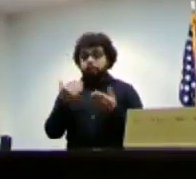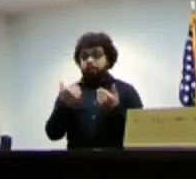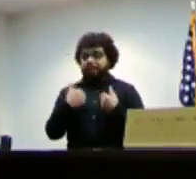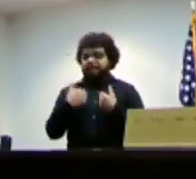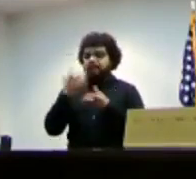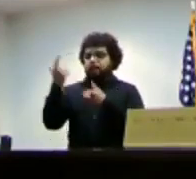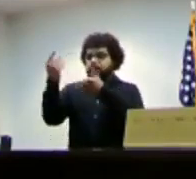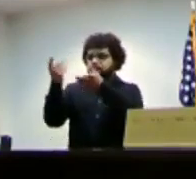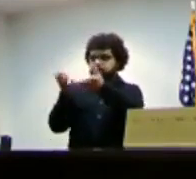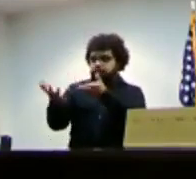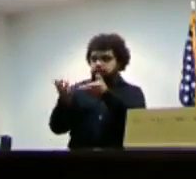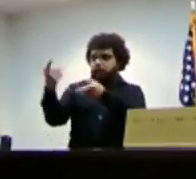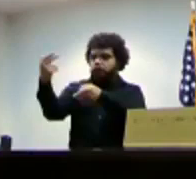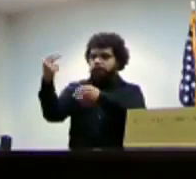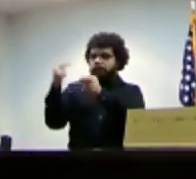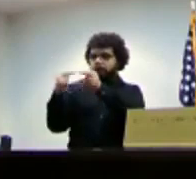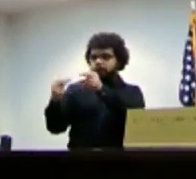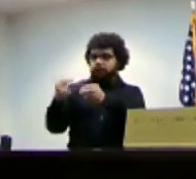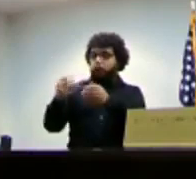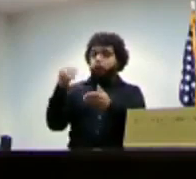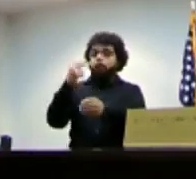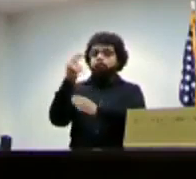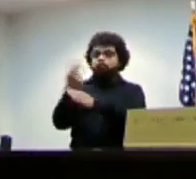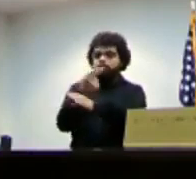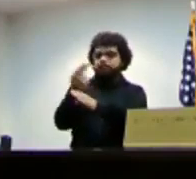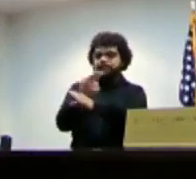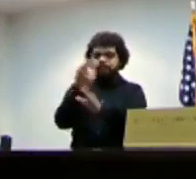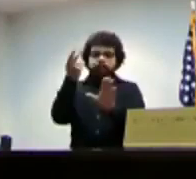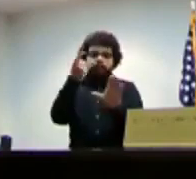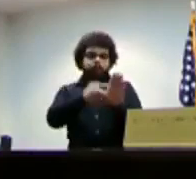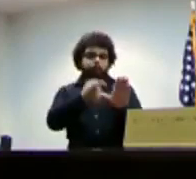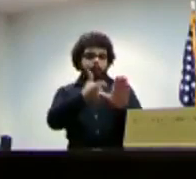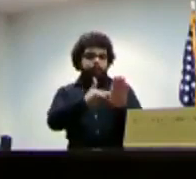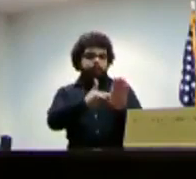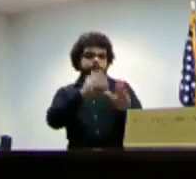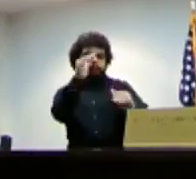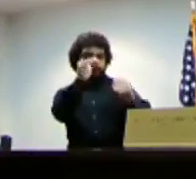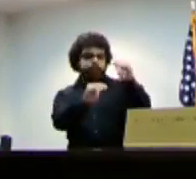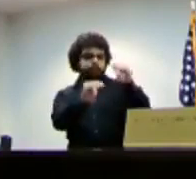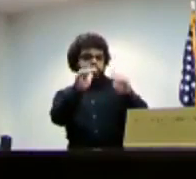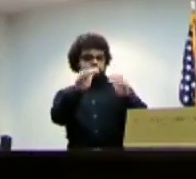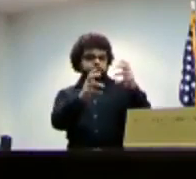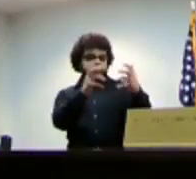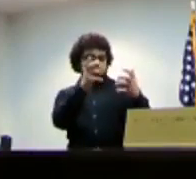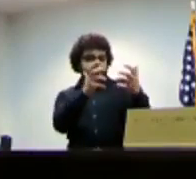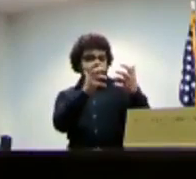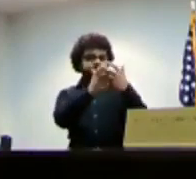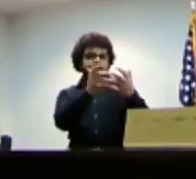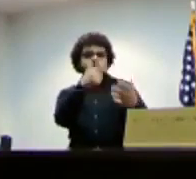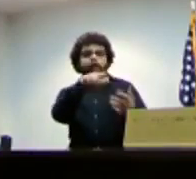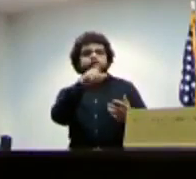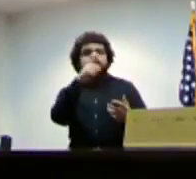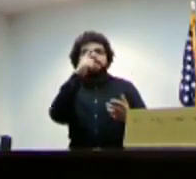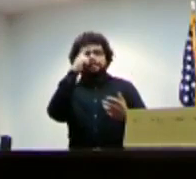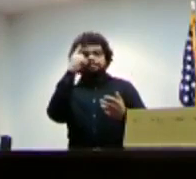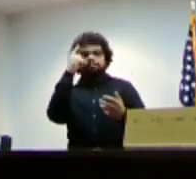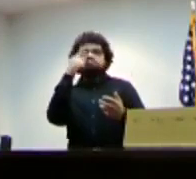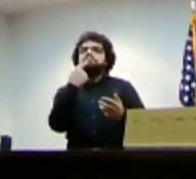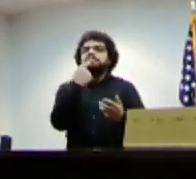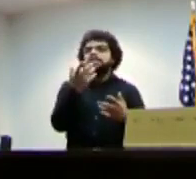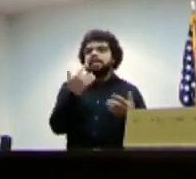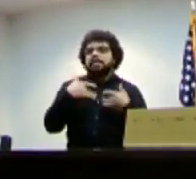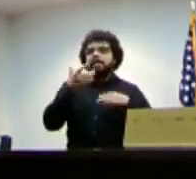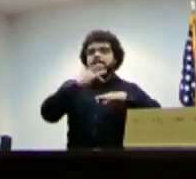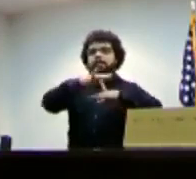ellos proyectan una utilización de combustible de acuerdo a las máquinas que se proyectan estar disponibles. Si esa